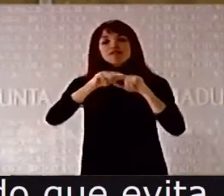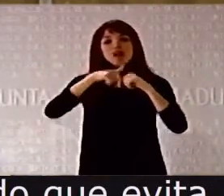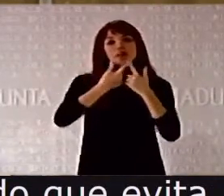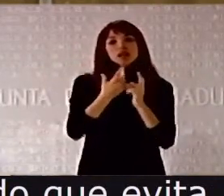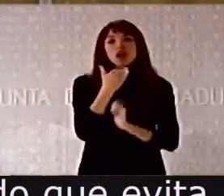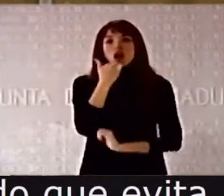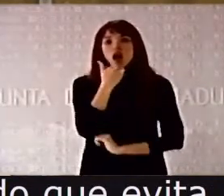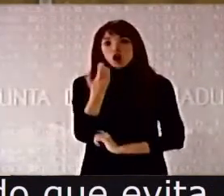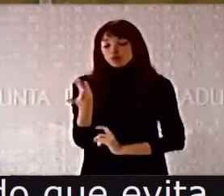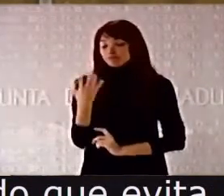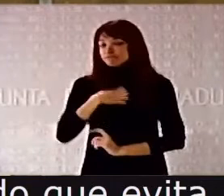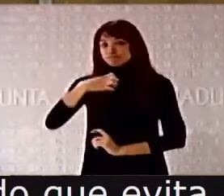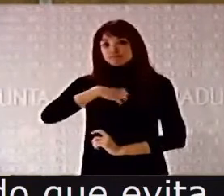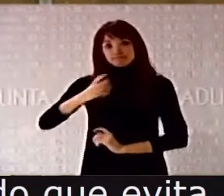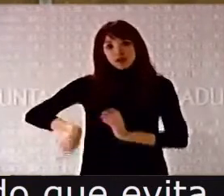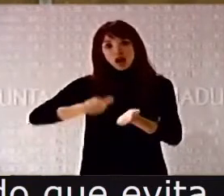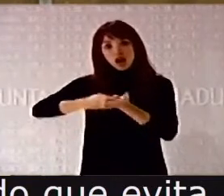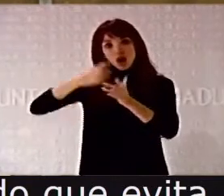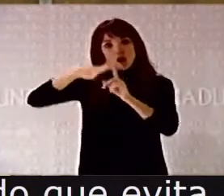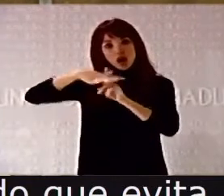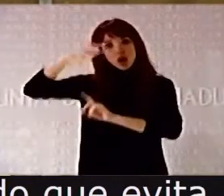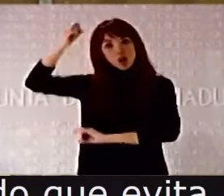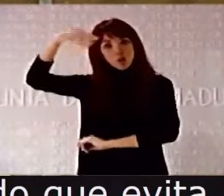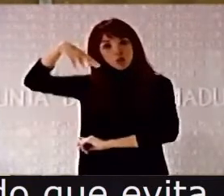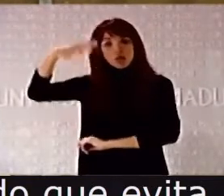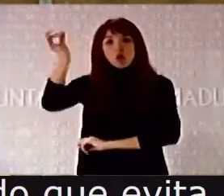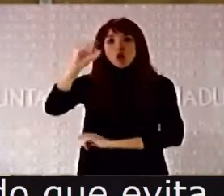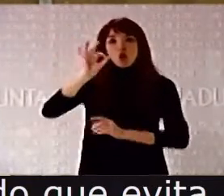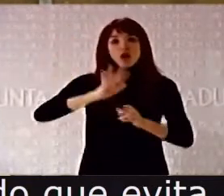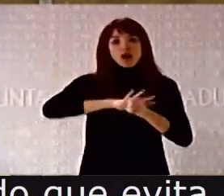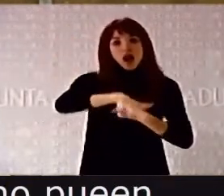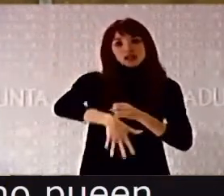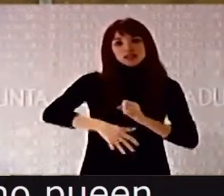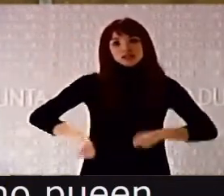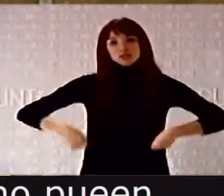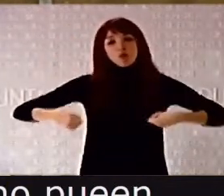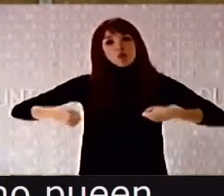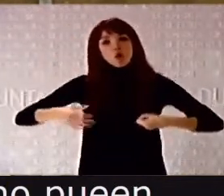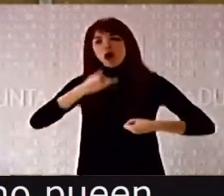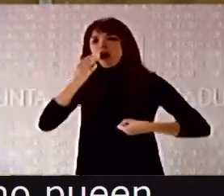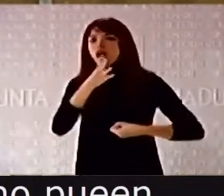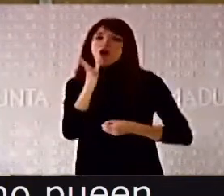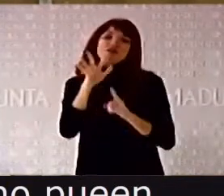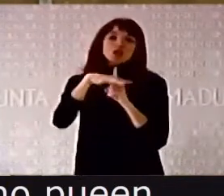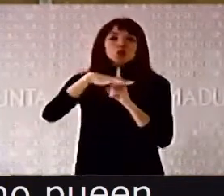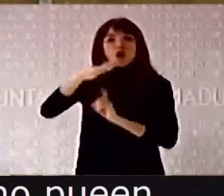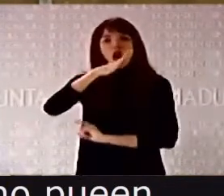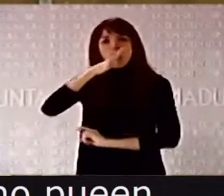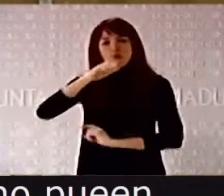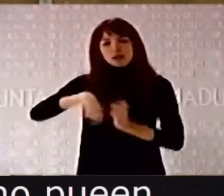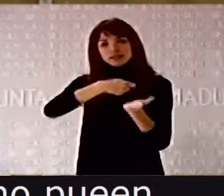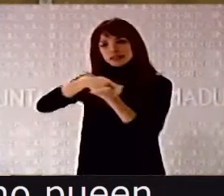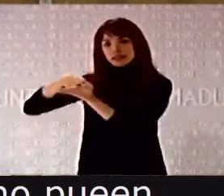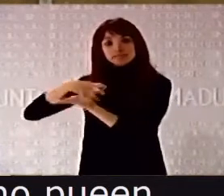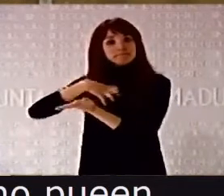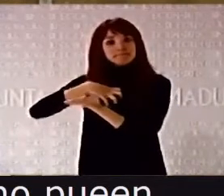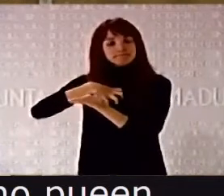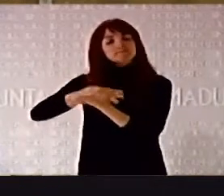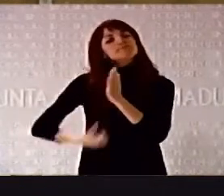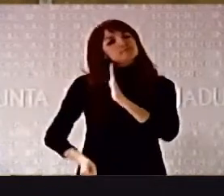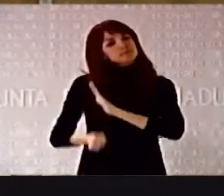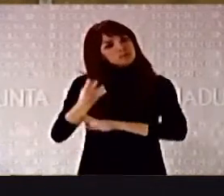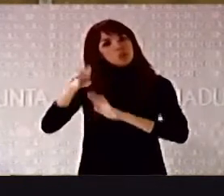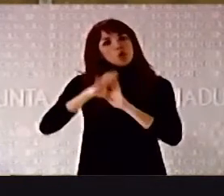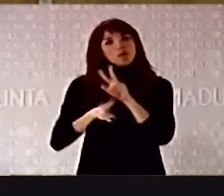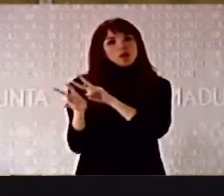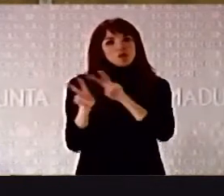no pueden pagar la luz, el gas, la bombona de butano o el agua. Esto, que era un programa nuevo que pusimos